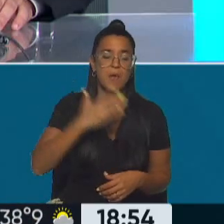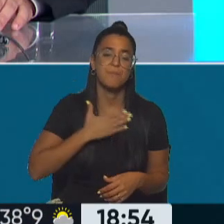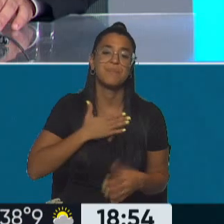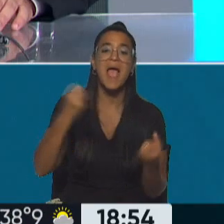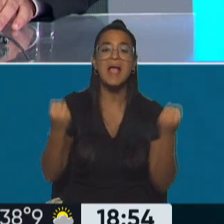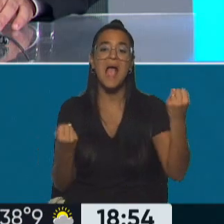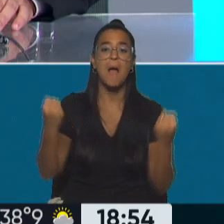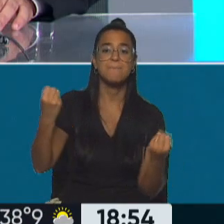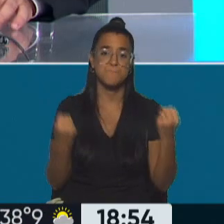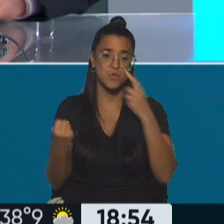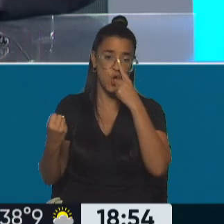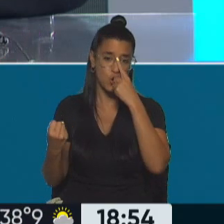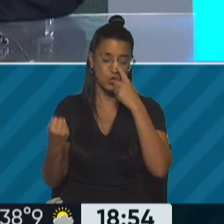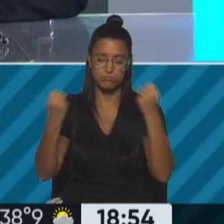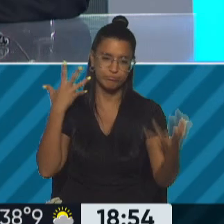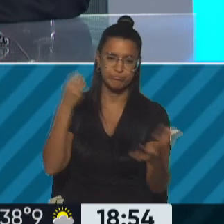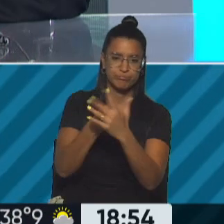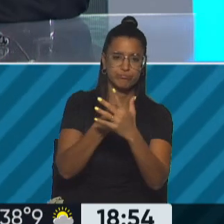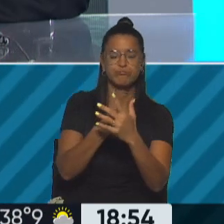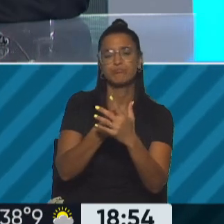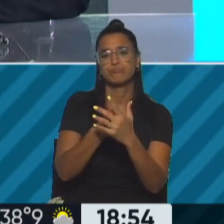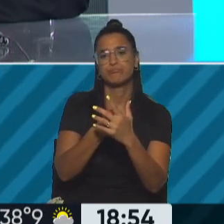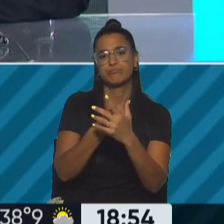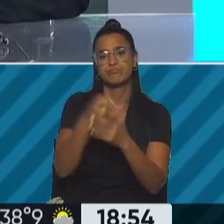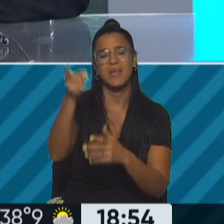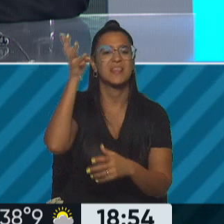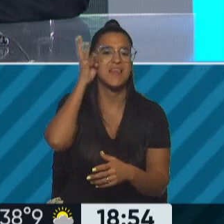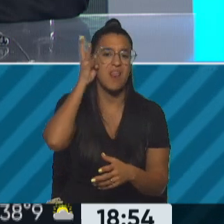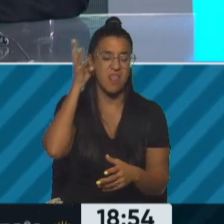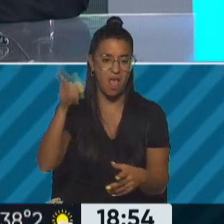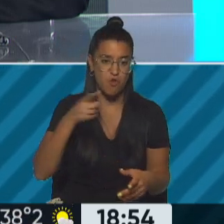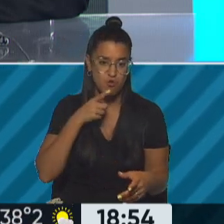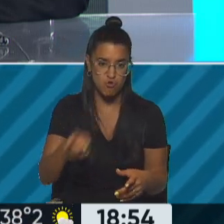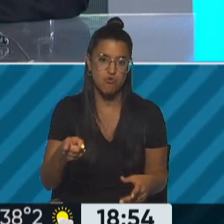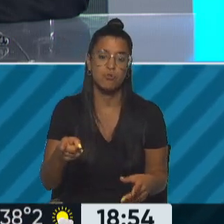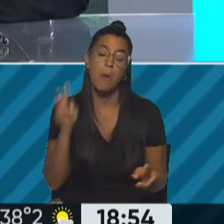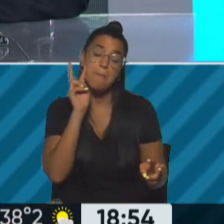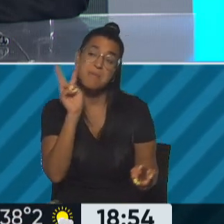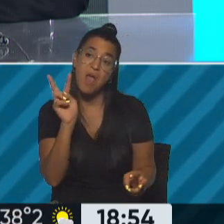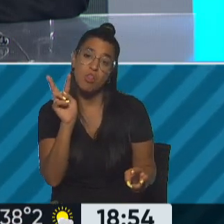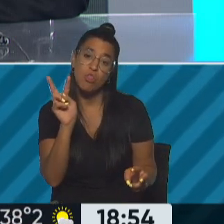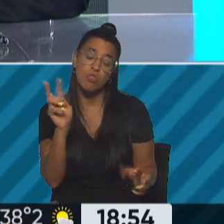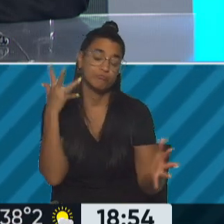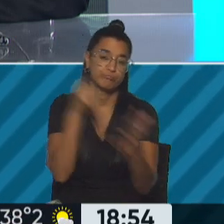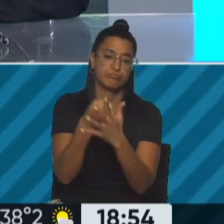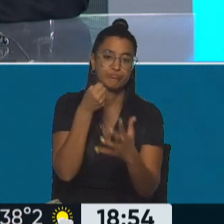camión llevó por delante a un italiano que estaba así observando